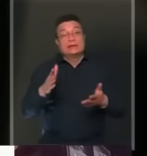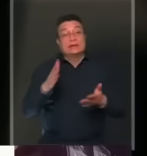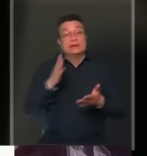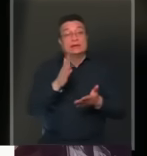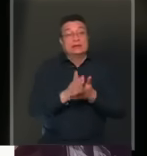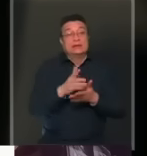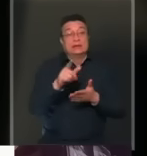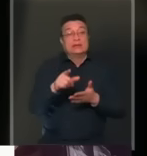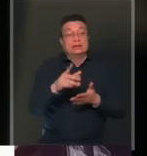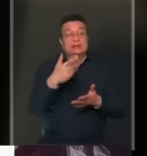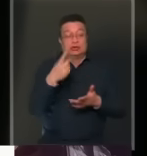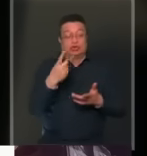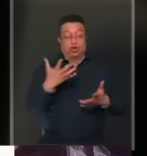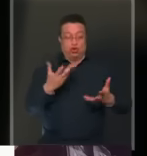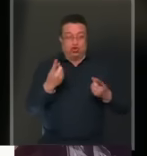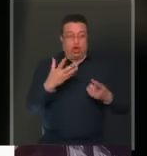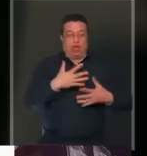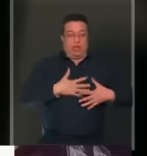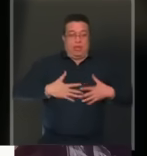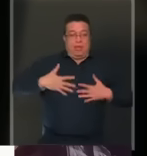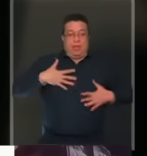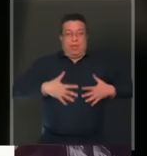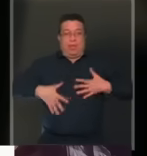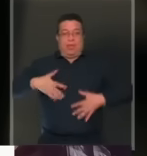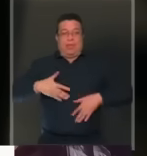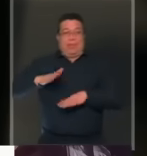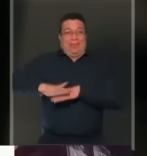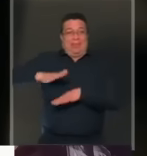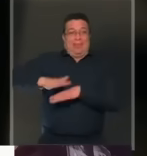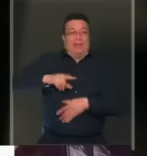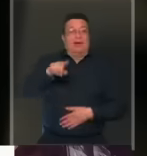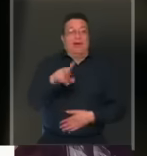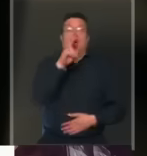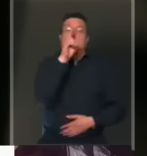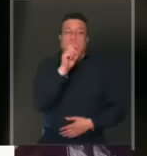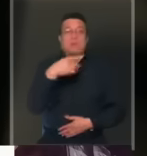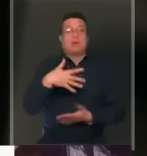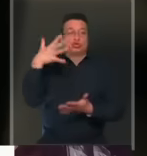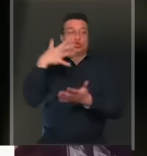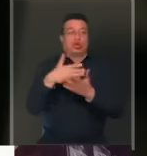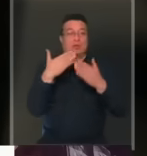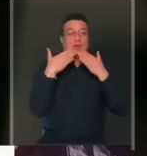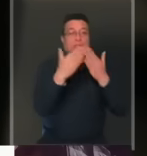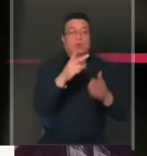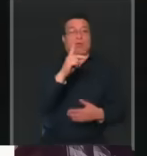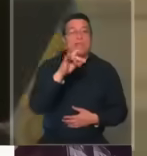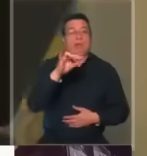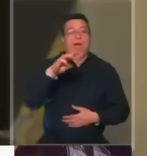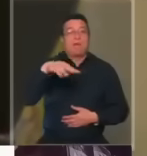el esto y te tocas así, y sería 5.000. Ya, espérame.